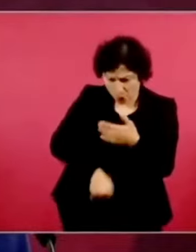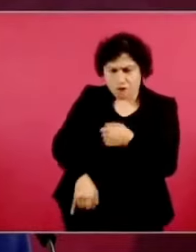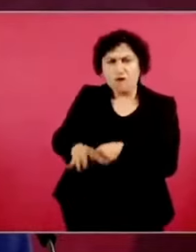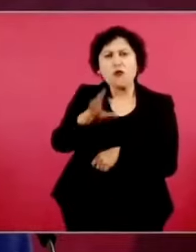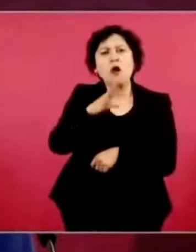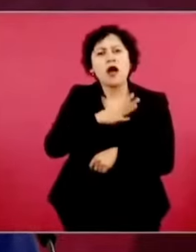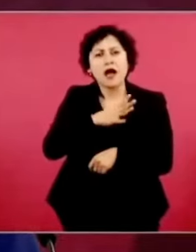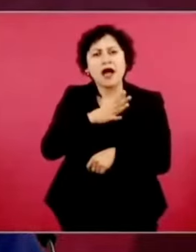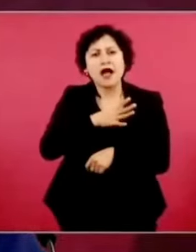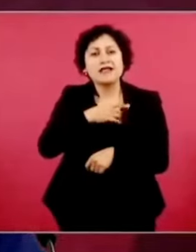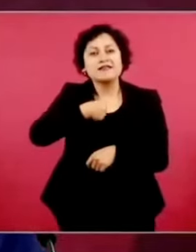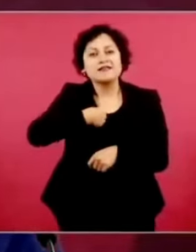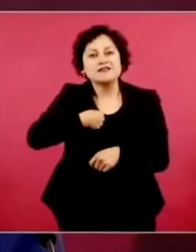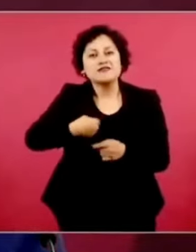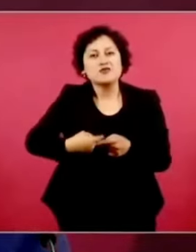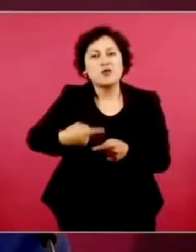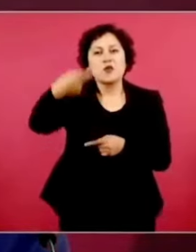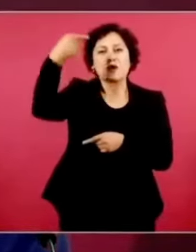cómo podemos